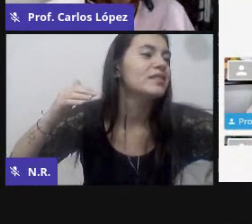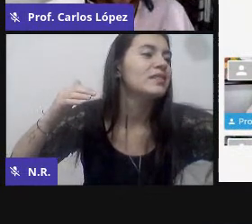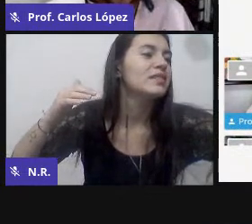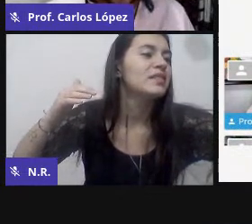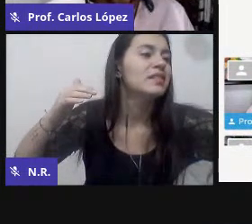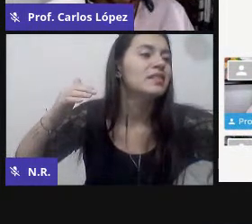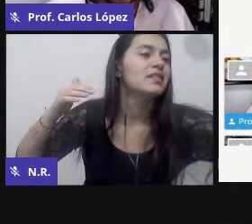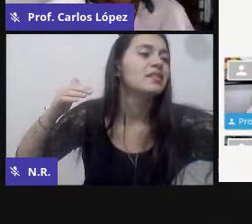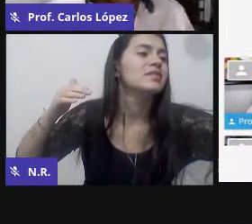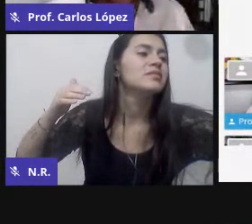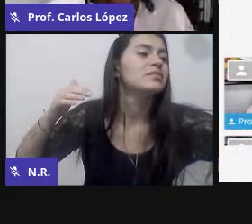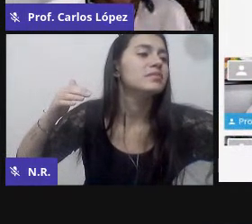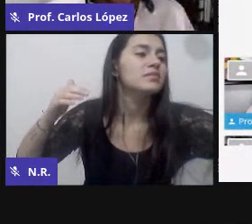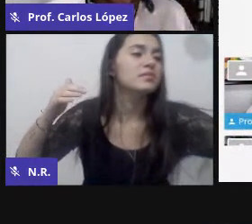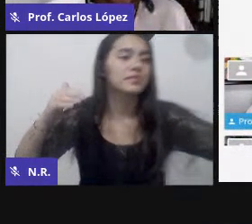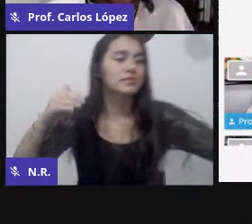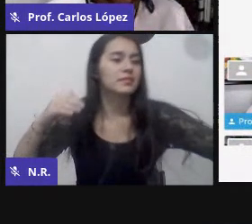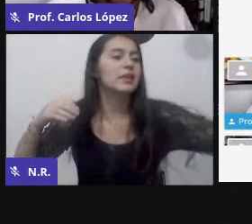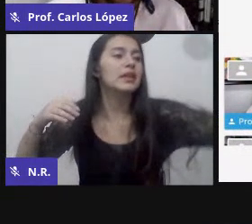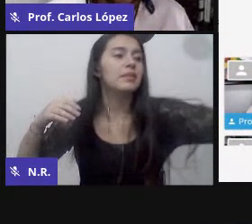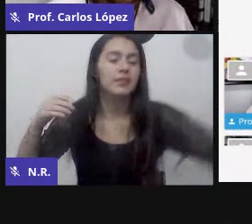Nacional. Un abrazo para México. Un abrazo. Muchas gracias.